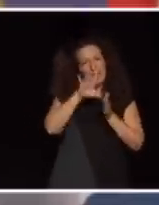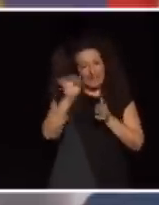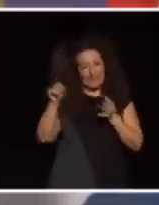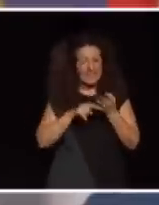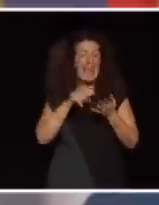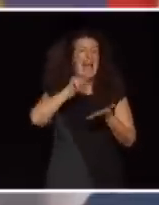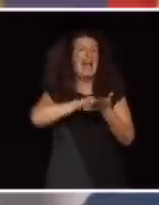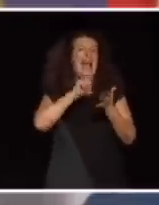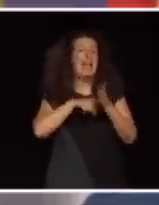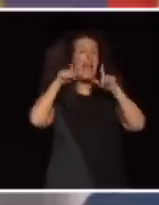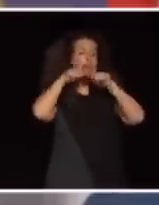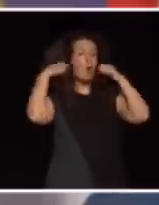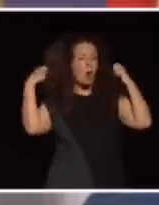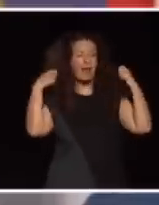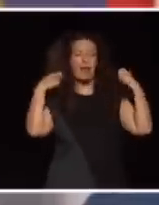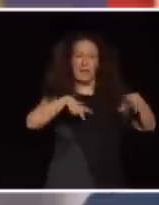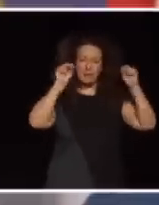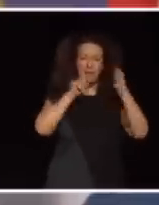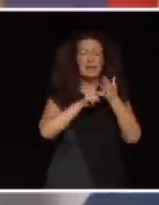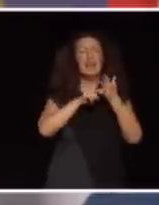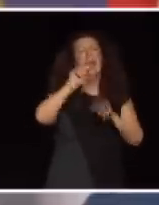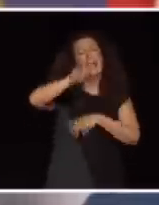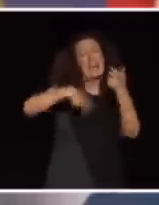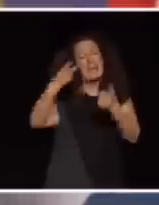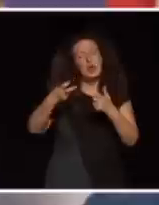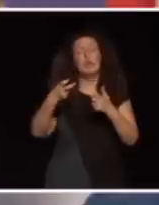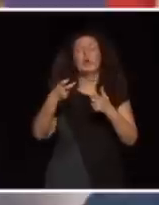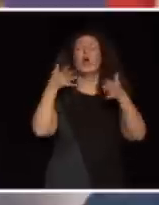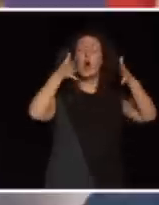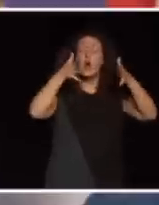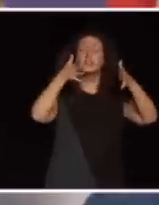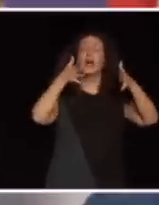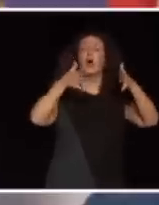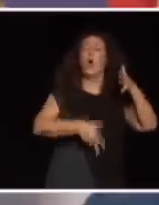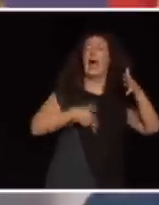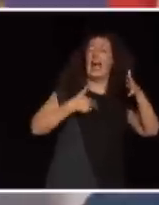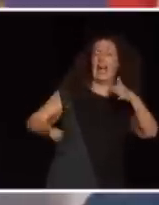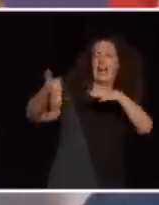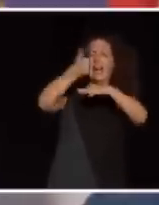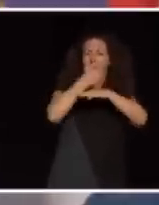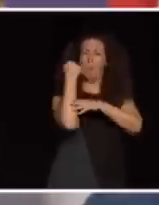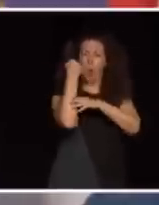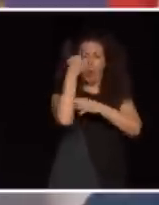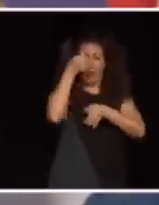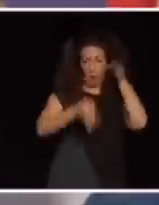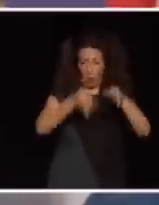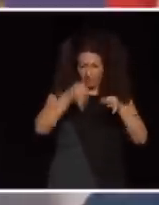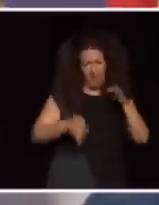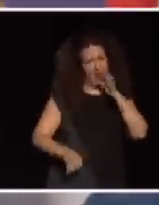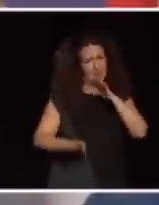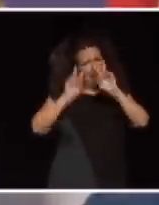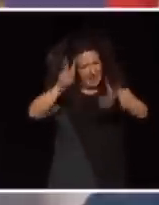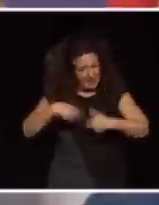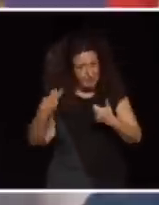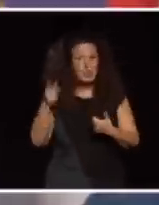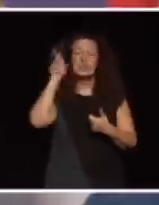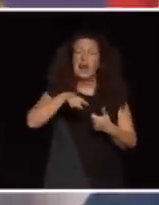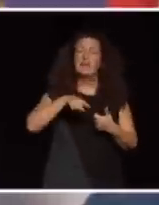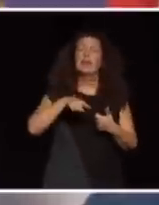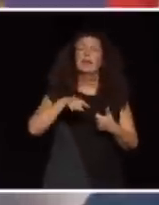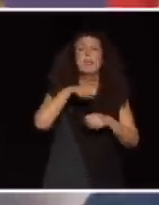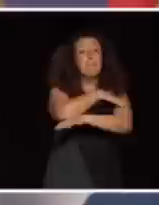ley Mordaza, renovar el Consejo General del Poder Judicial y, ante todo, continuar las transformaciones feministas con el Ministerio de